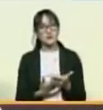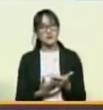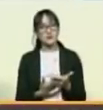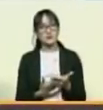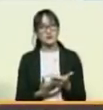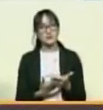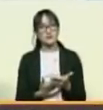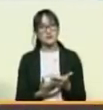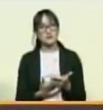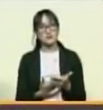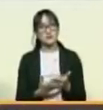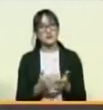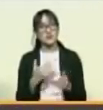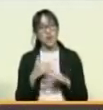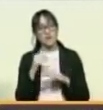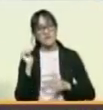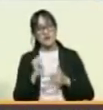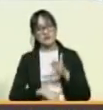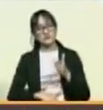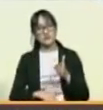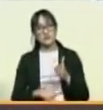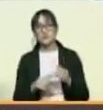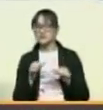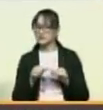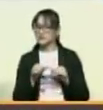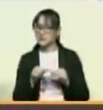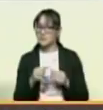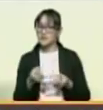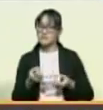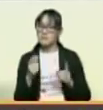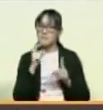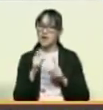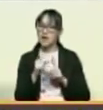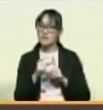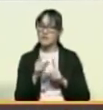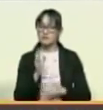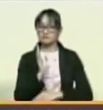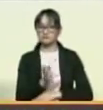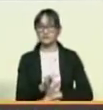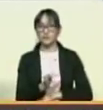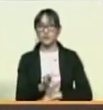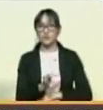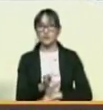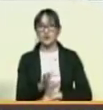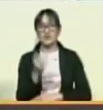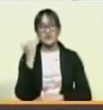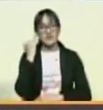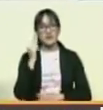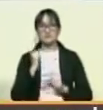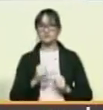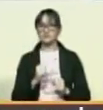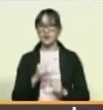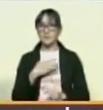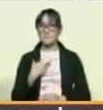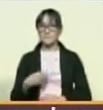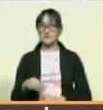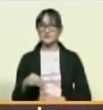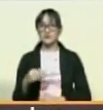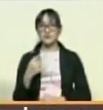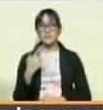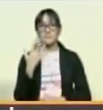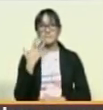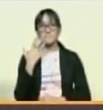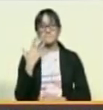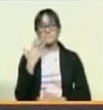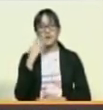no son otra cosa que saltos al vacío, siempre ha estado allí la palabra firme, la intención firme del presidente Nicolás